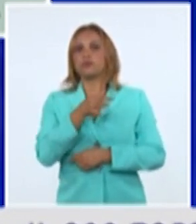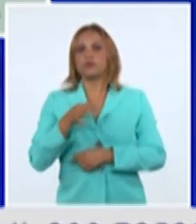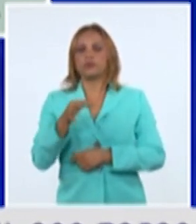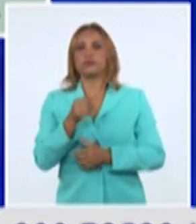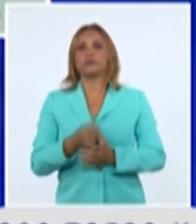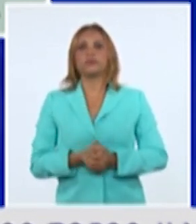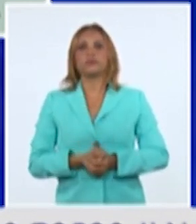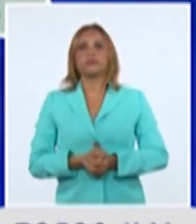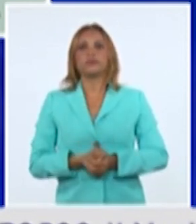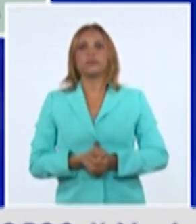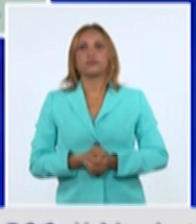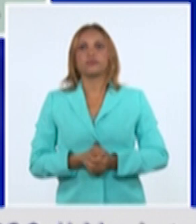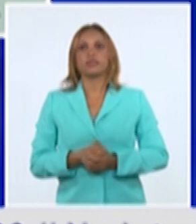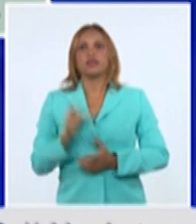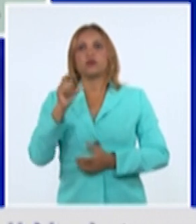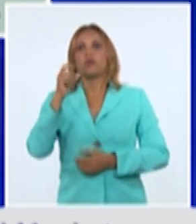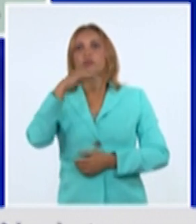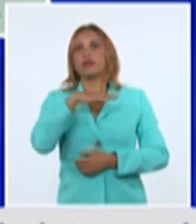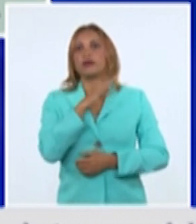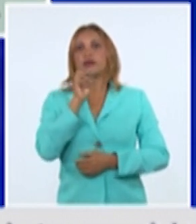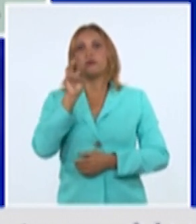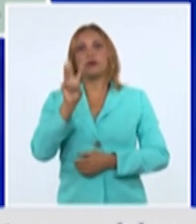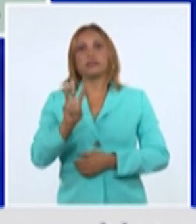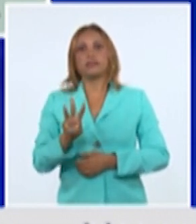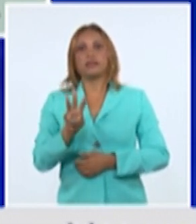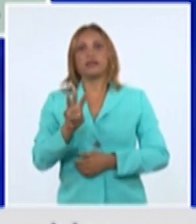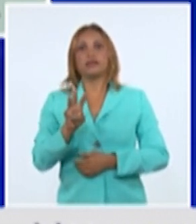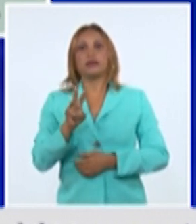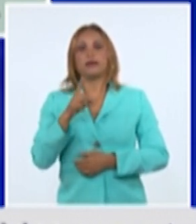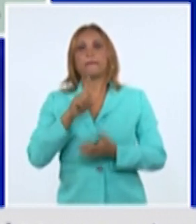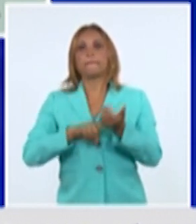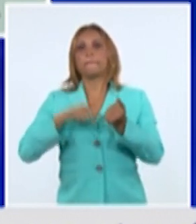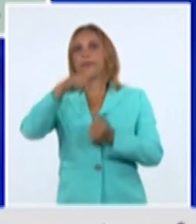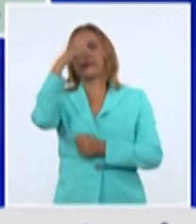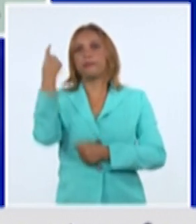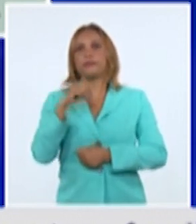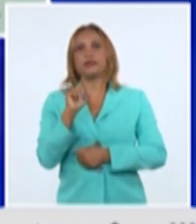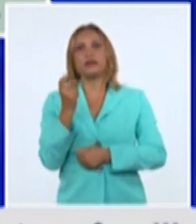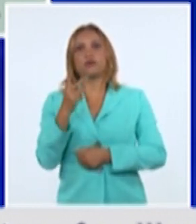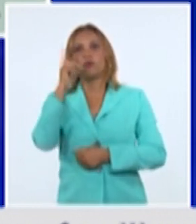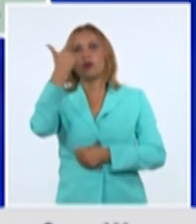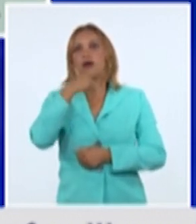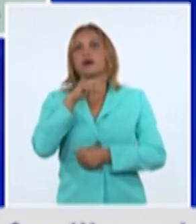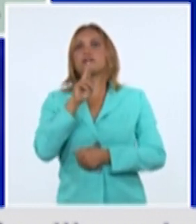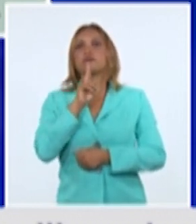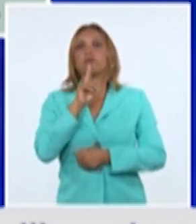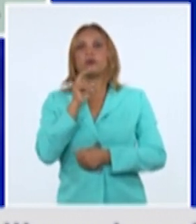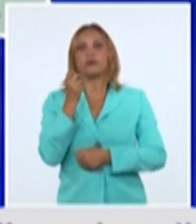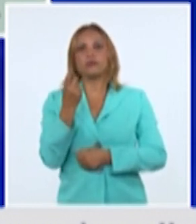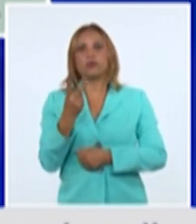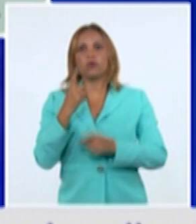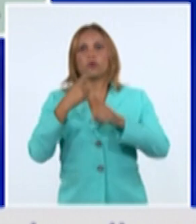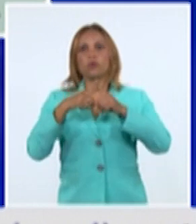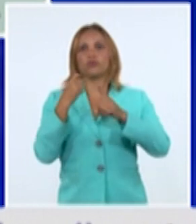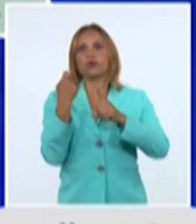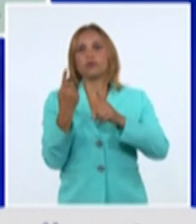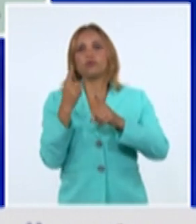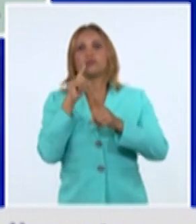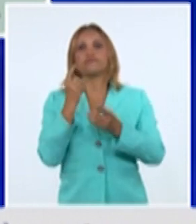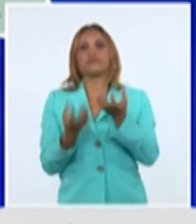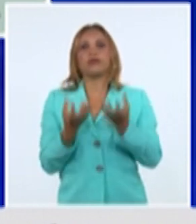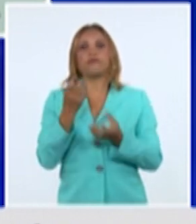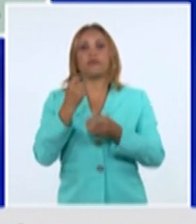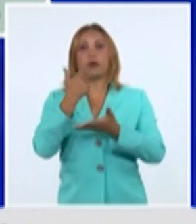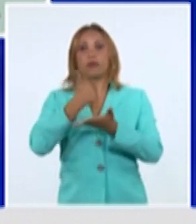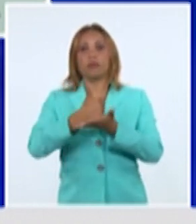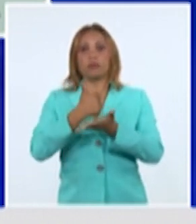municipios. Cumanayagua hoy con 3 enfermos, Palmira 2, al igual que Aguada de Pasajeros, Cruces 1, al igual que los municipios